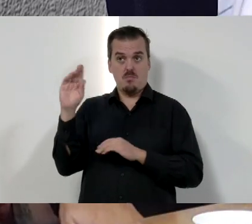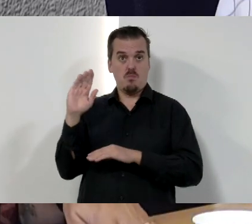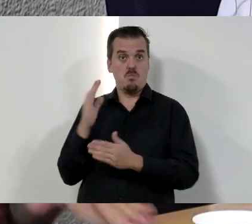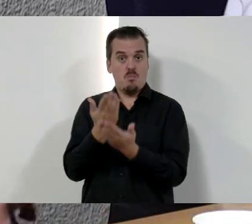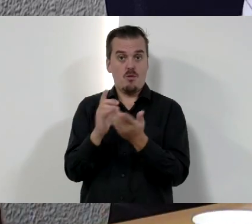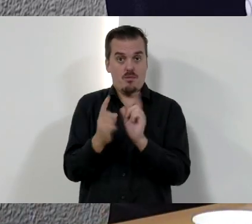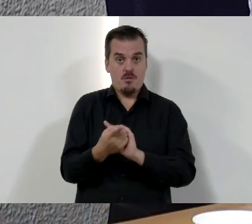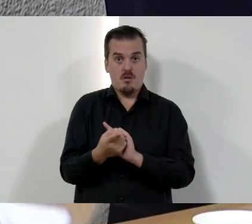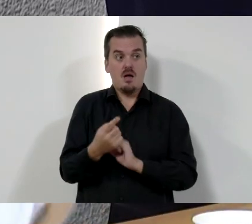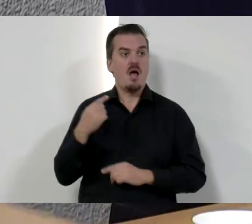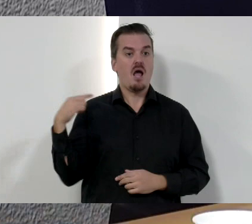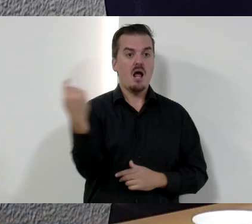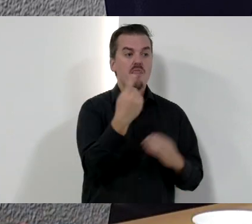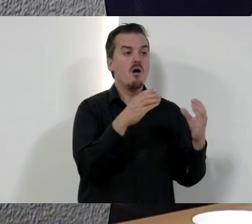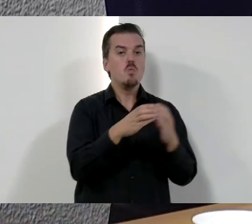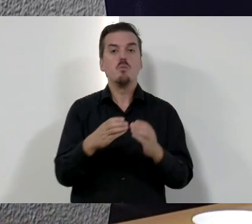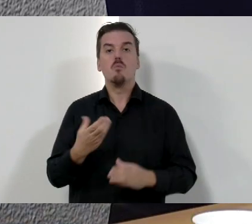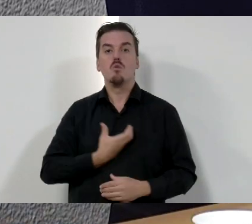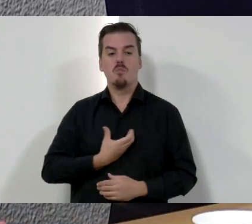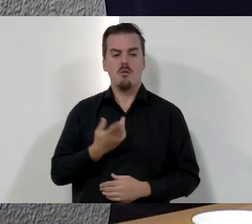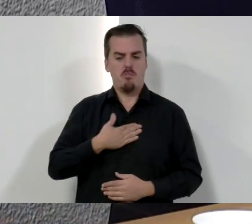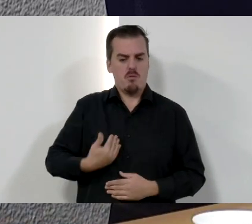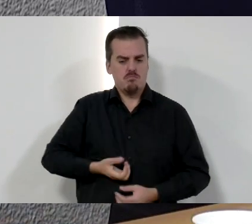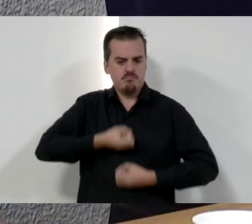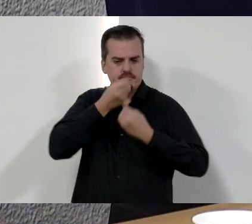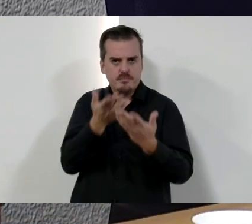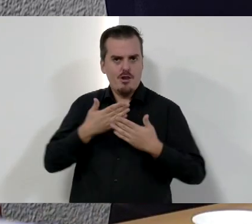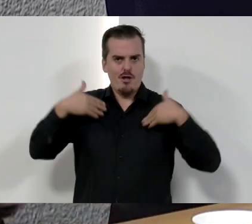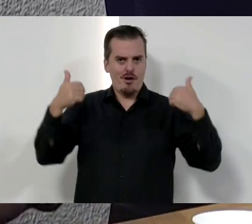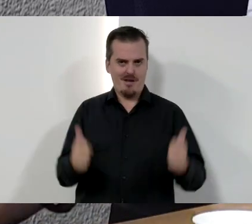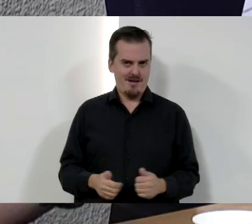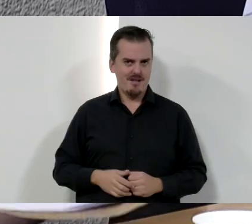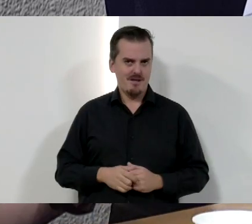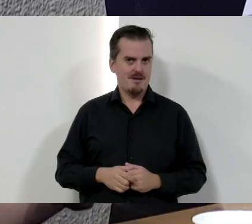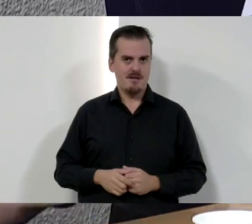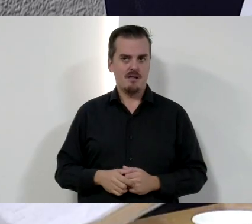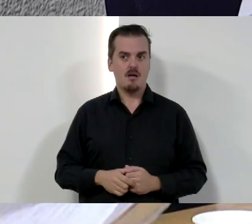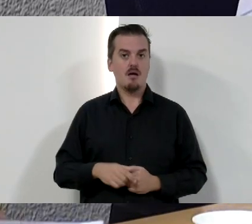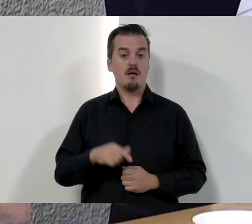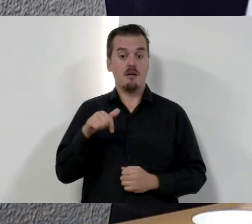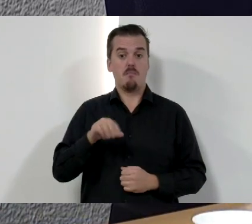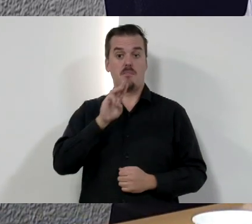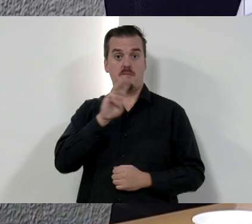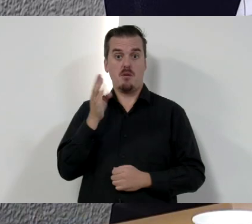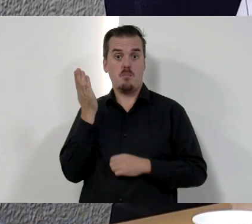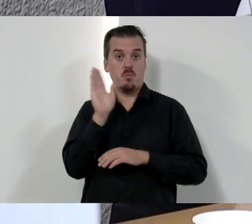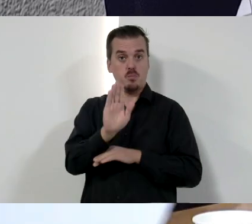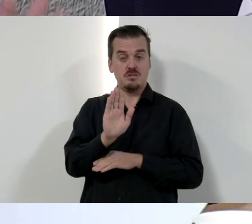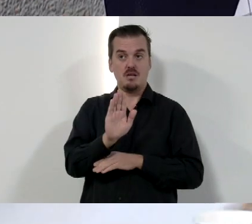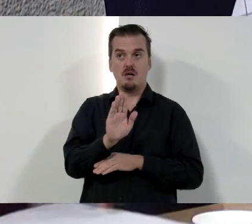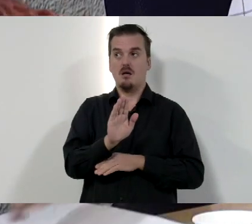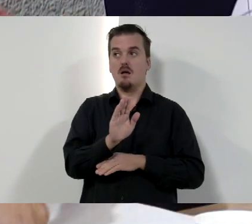grupo puede expresar lo que considere en cuanto a cada una de las propuestas que hace el Partido Popular, porque le hace unas